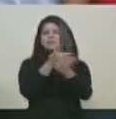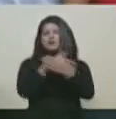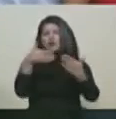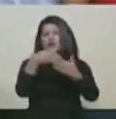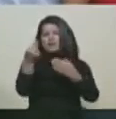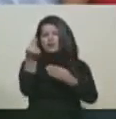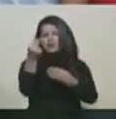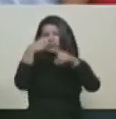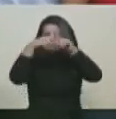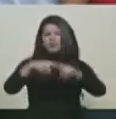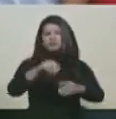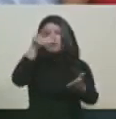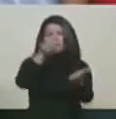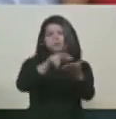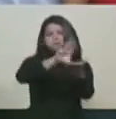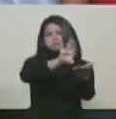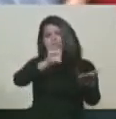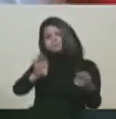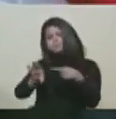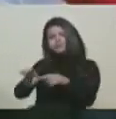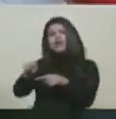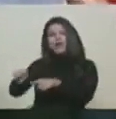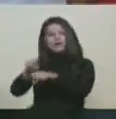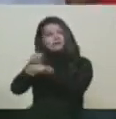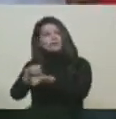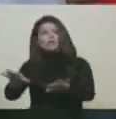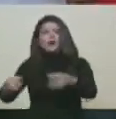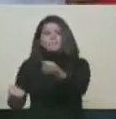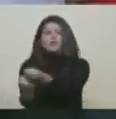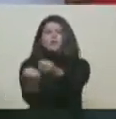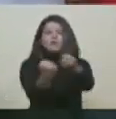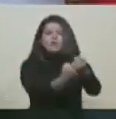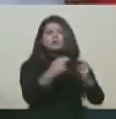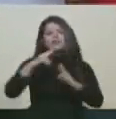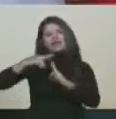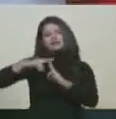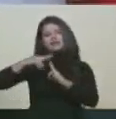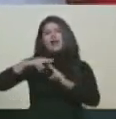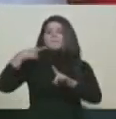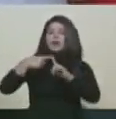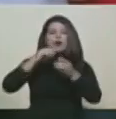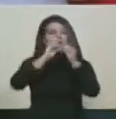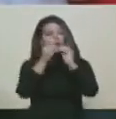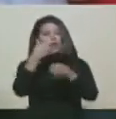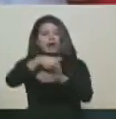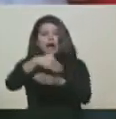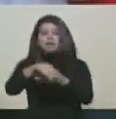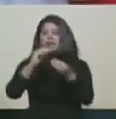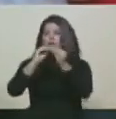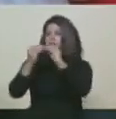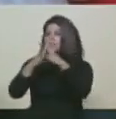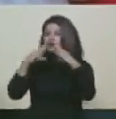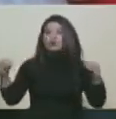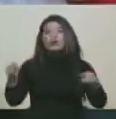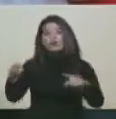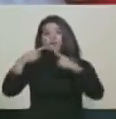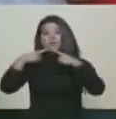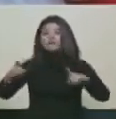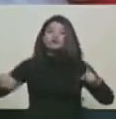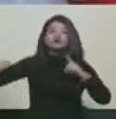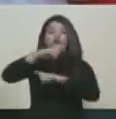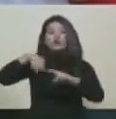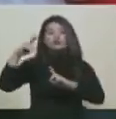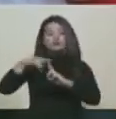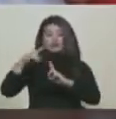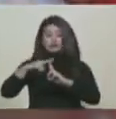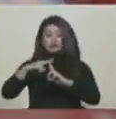para inversión en todo el estado Táchira. Para obras que van a beneficiar a todo el estado Táchira.